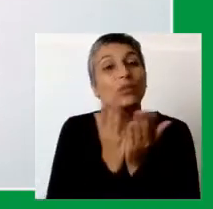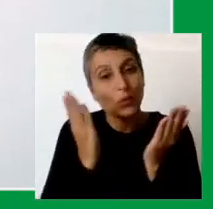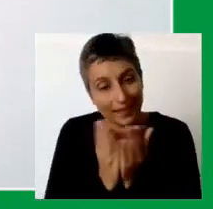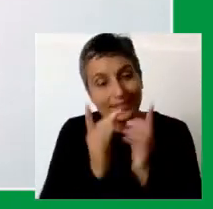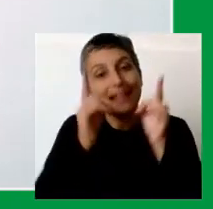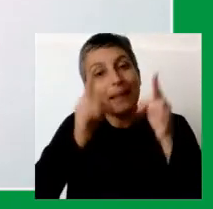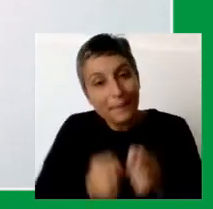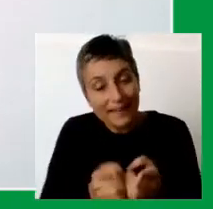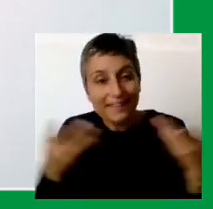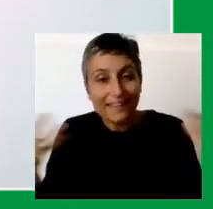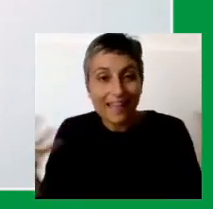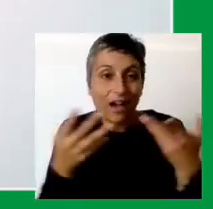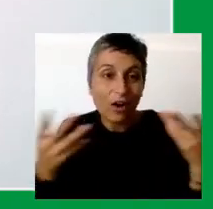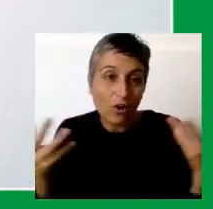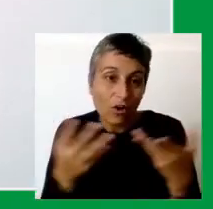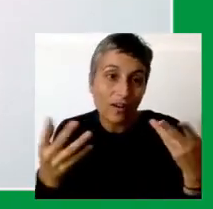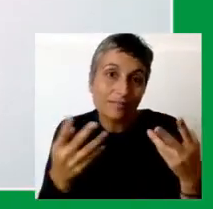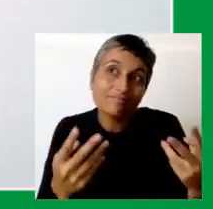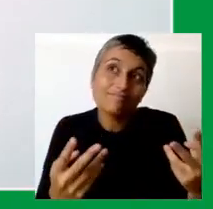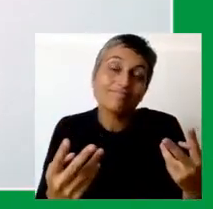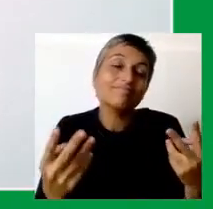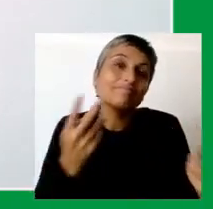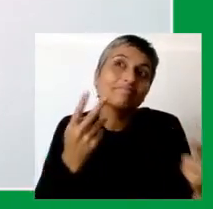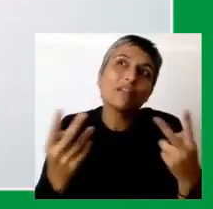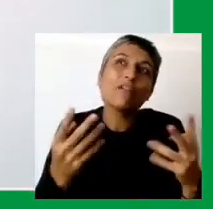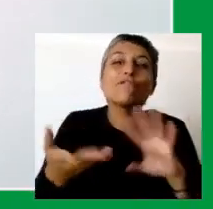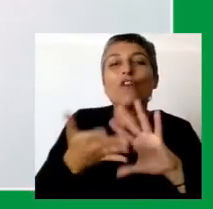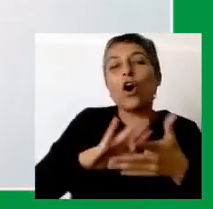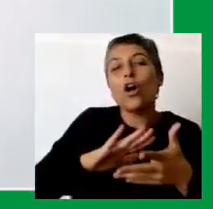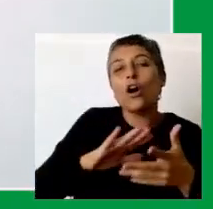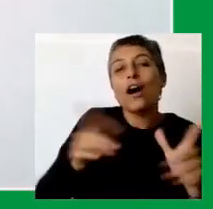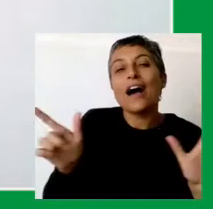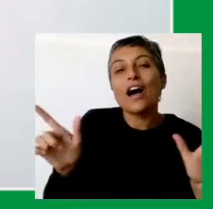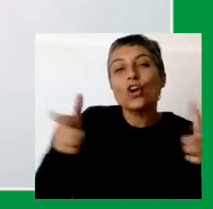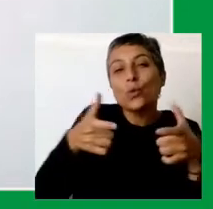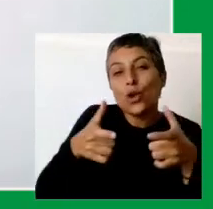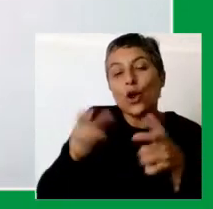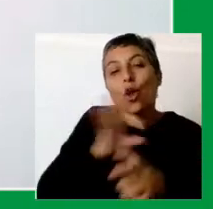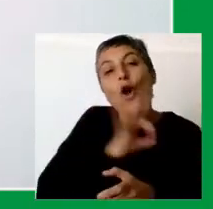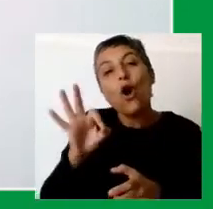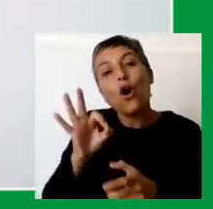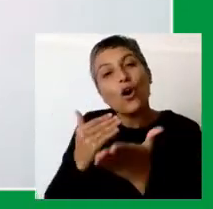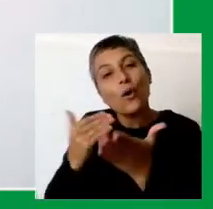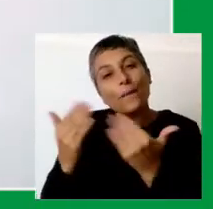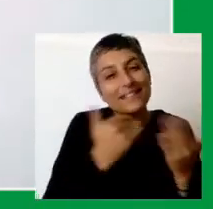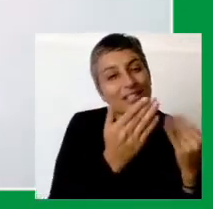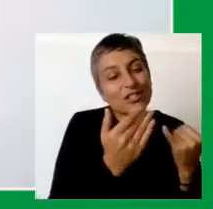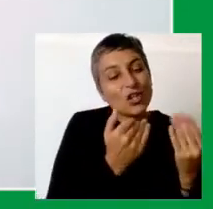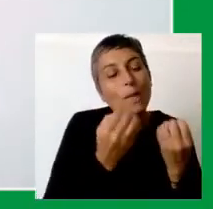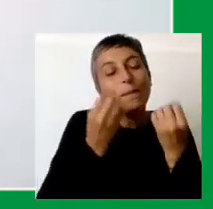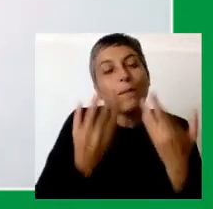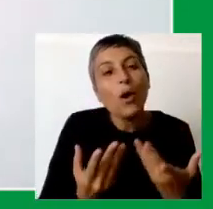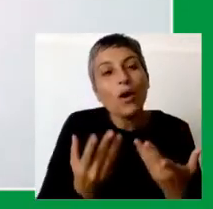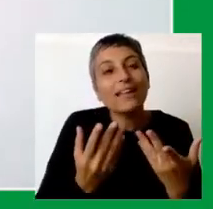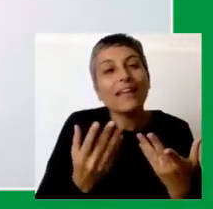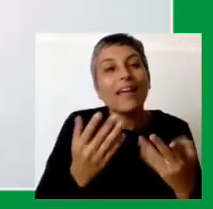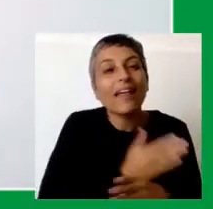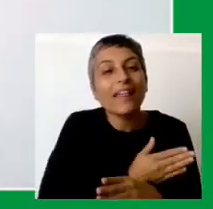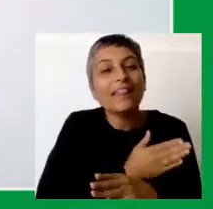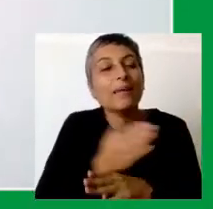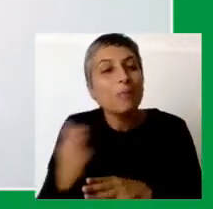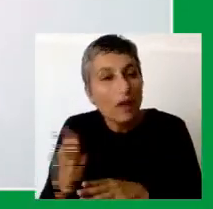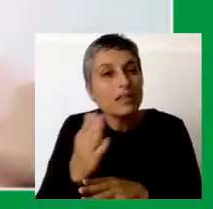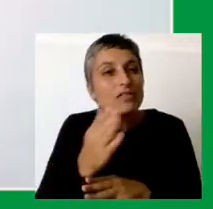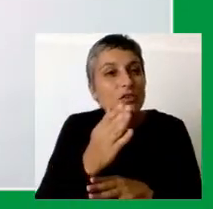que están en esta, yo les llamaría más una reunión, una conversación, porque después, por supuesto,